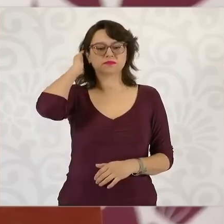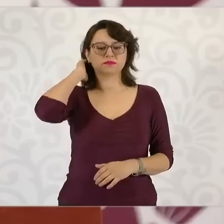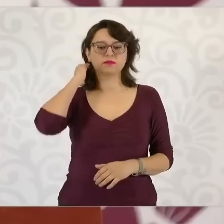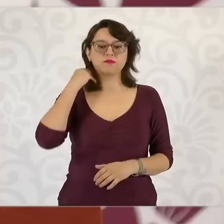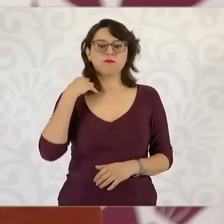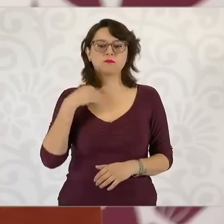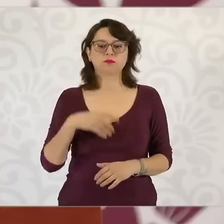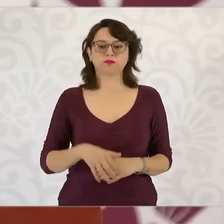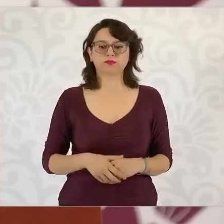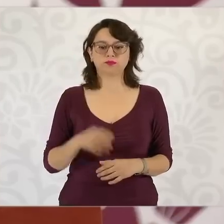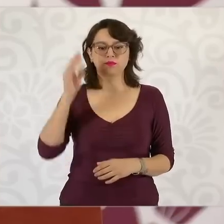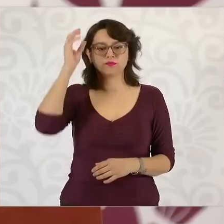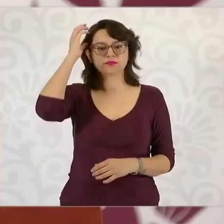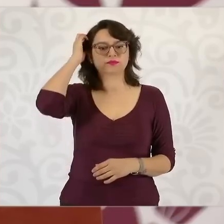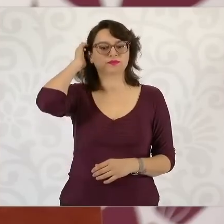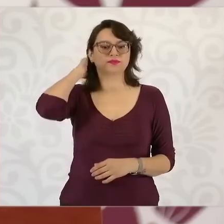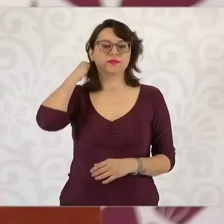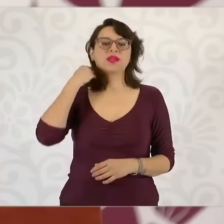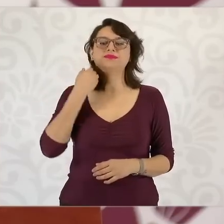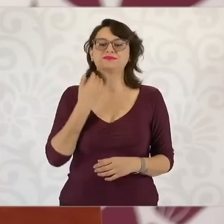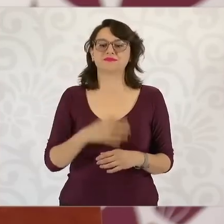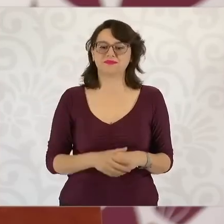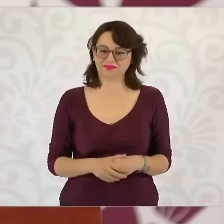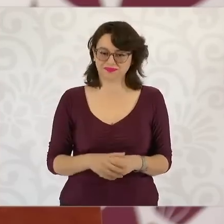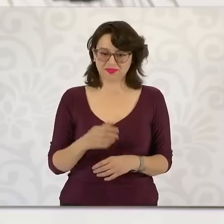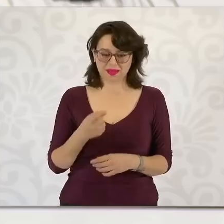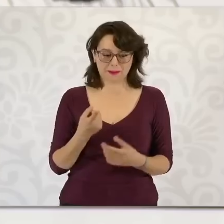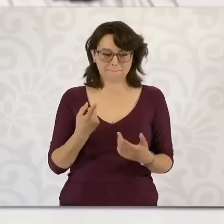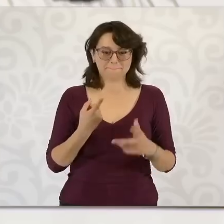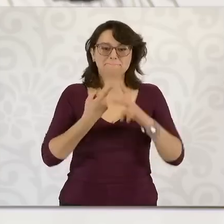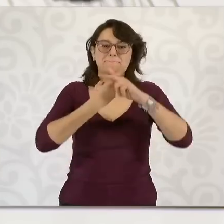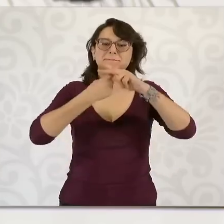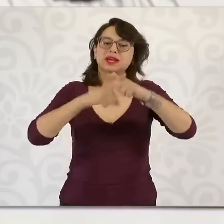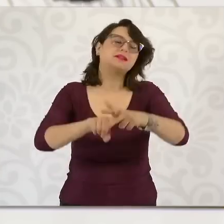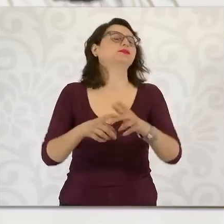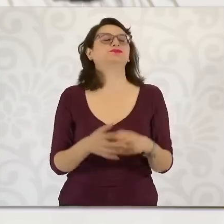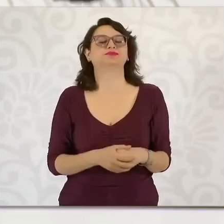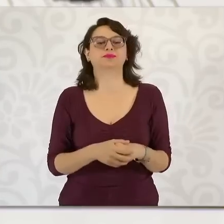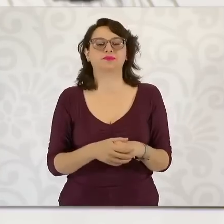¿quién sanciona a los jueces? Esa es la primera pregunta.